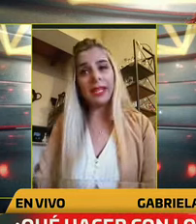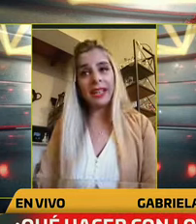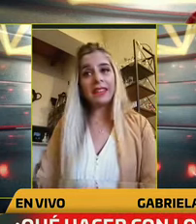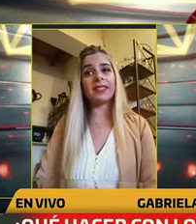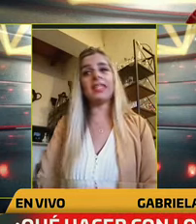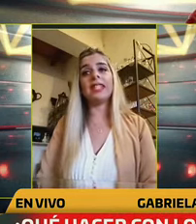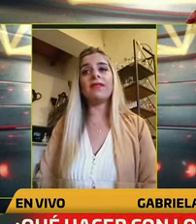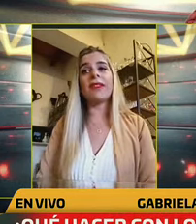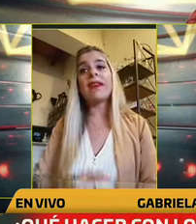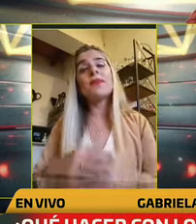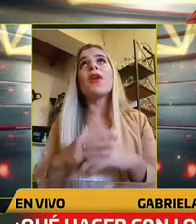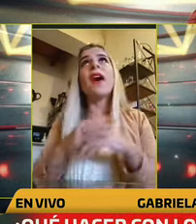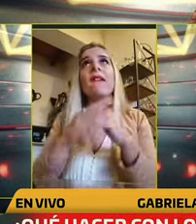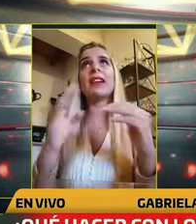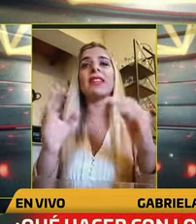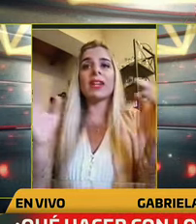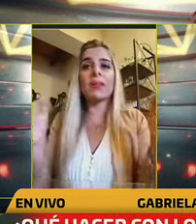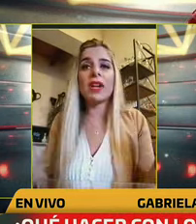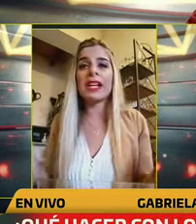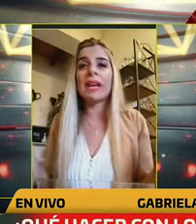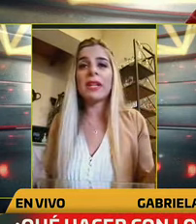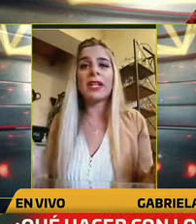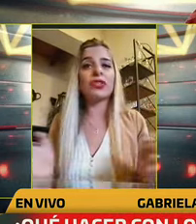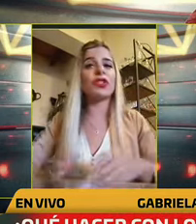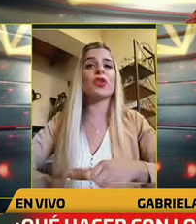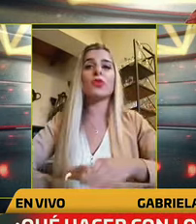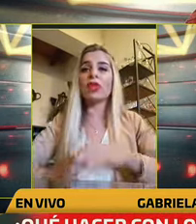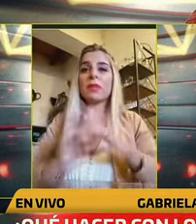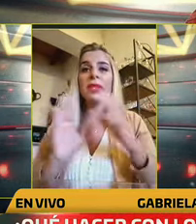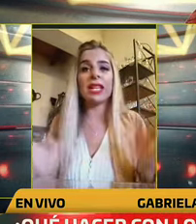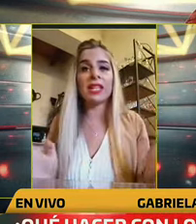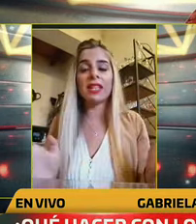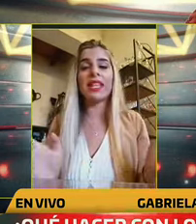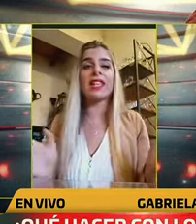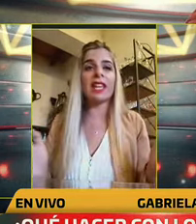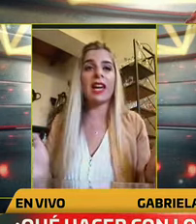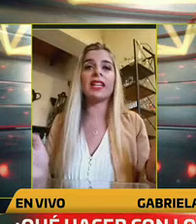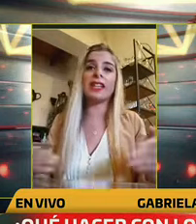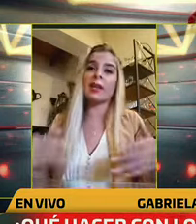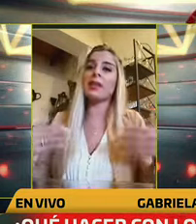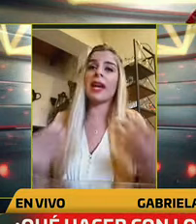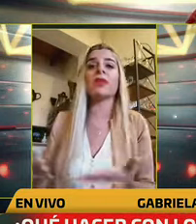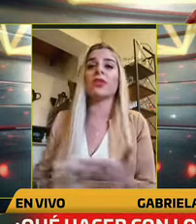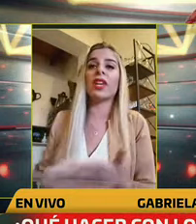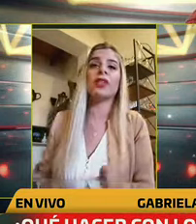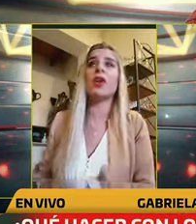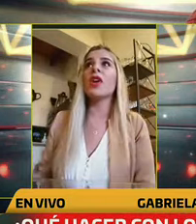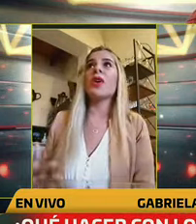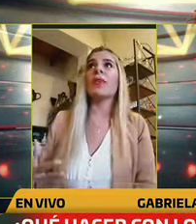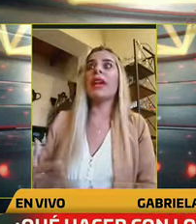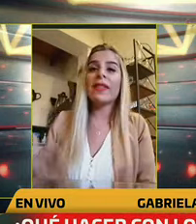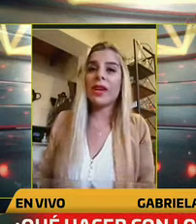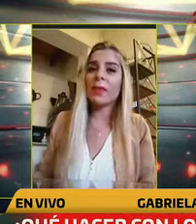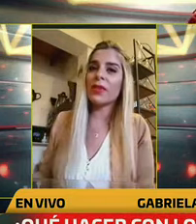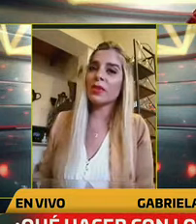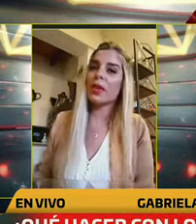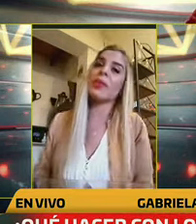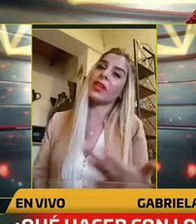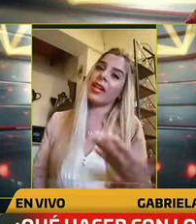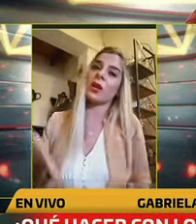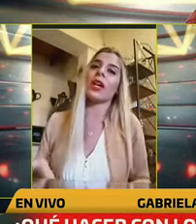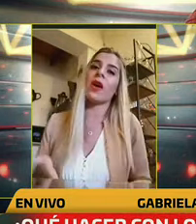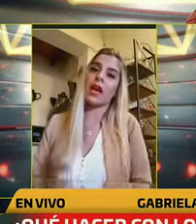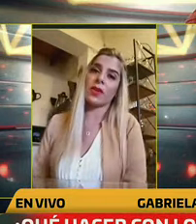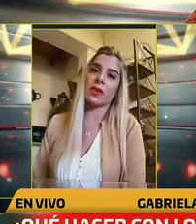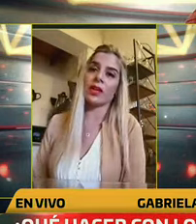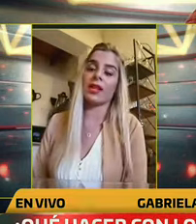las pilas y vamos a ver de que por el camino se nos ocurren miles de ideas y terminamos siendo grandes profesores,